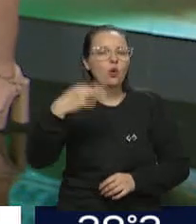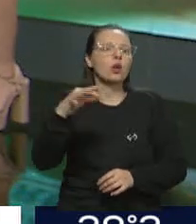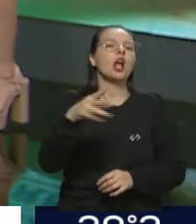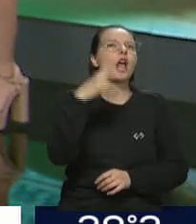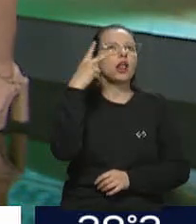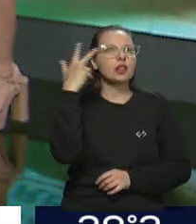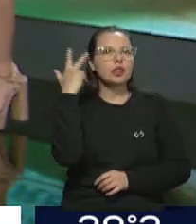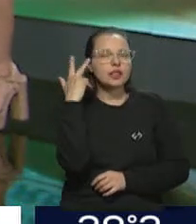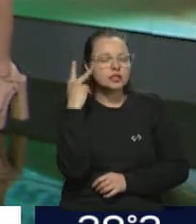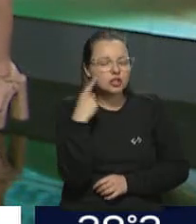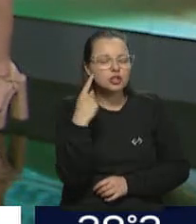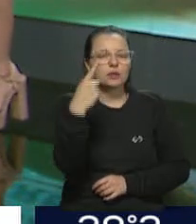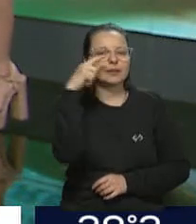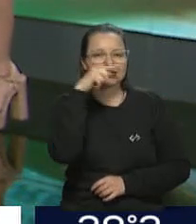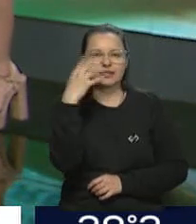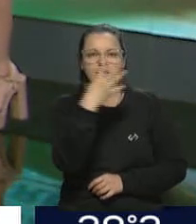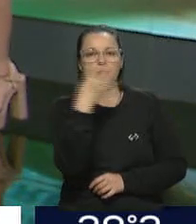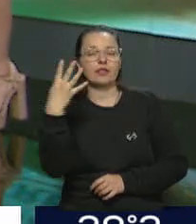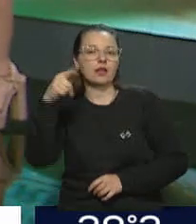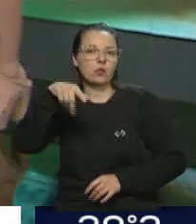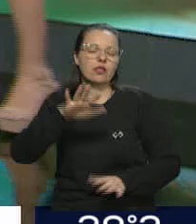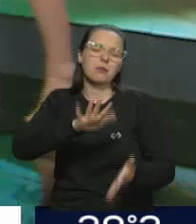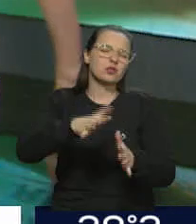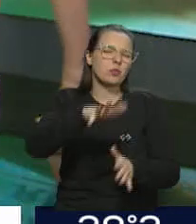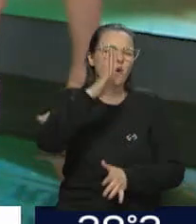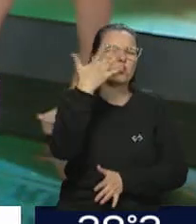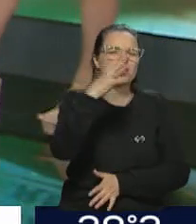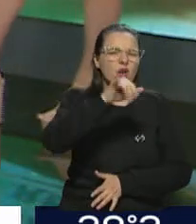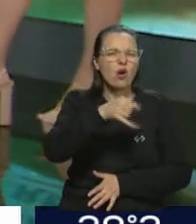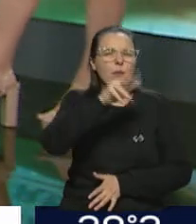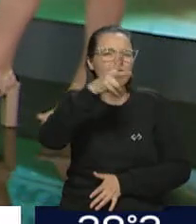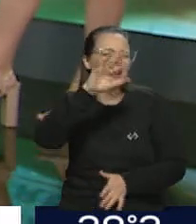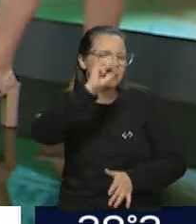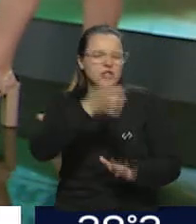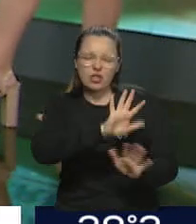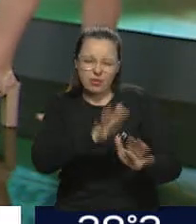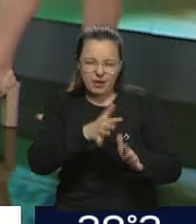18.744 personas. 5,3% aproximadamente, por un monto total de